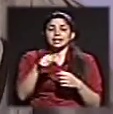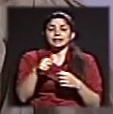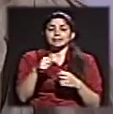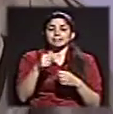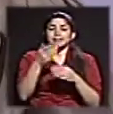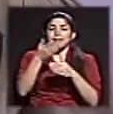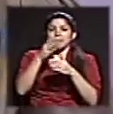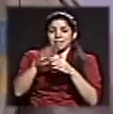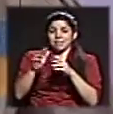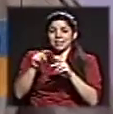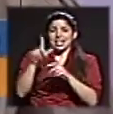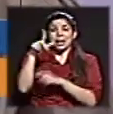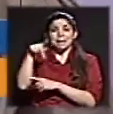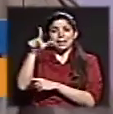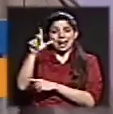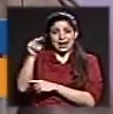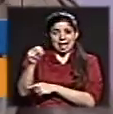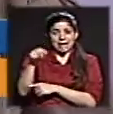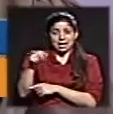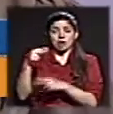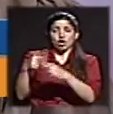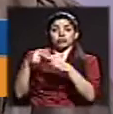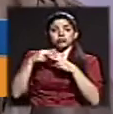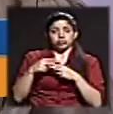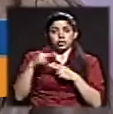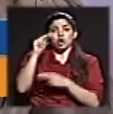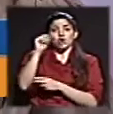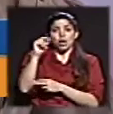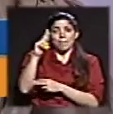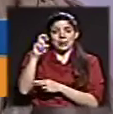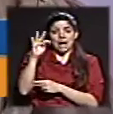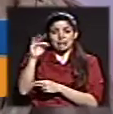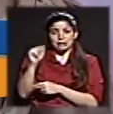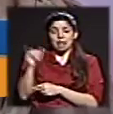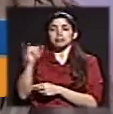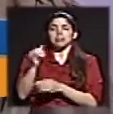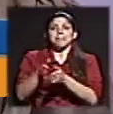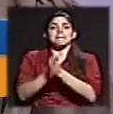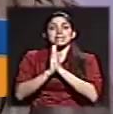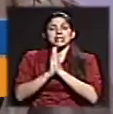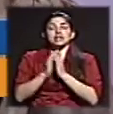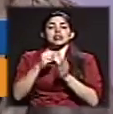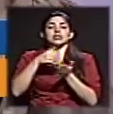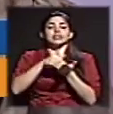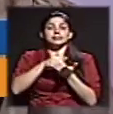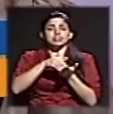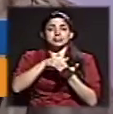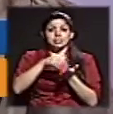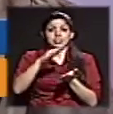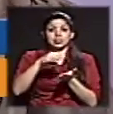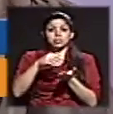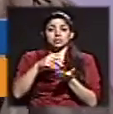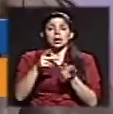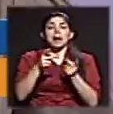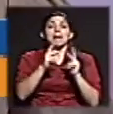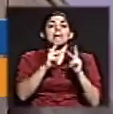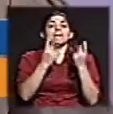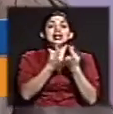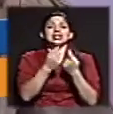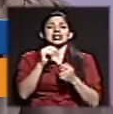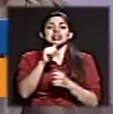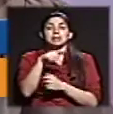la Fracción de Liberación Nacional, además de nombrarme non grata, me pidió la expulsión, que me expulsara el Partido Acción